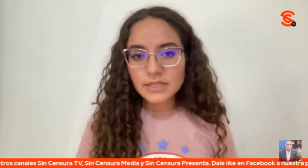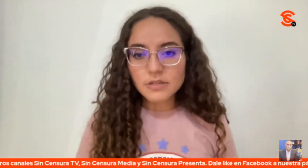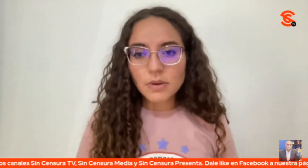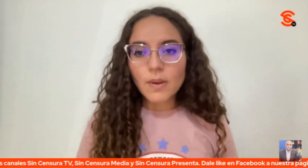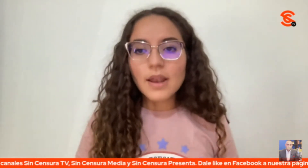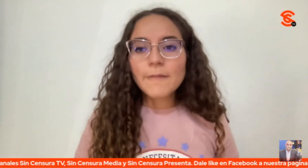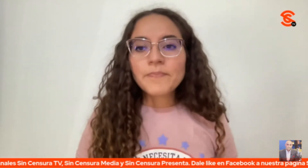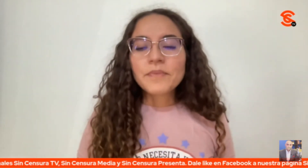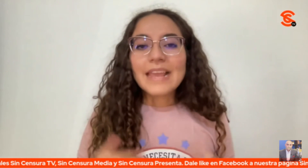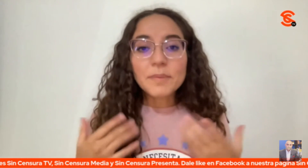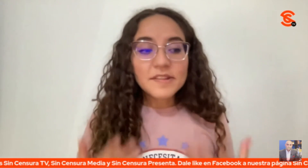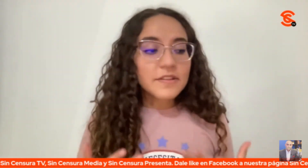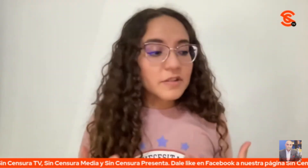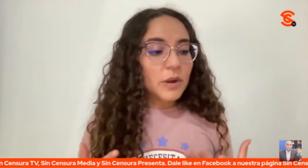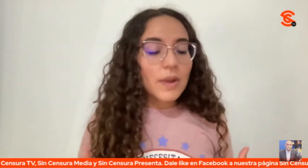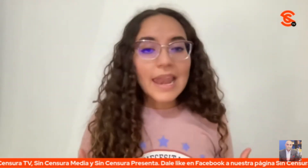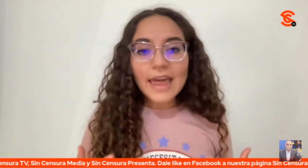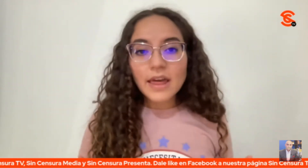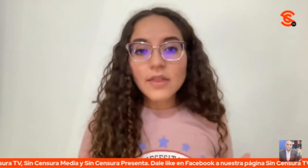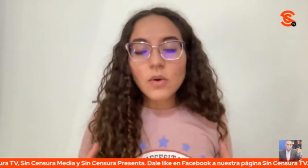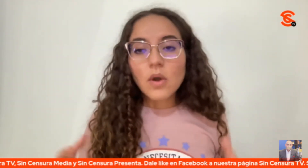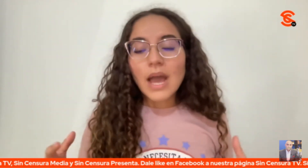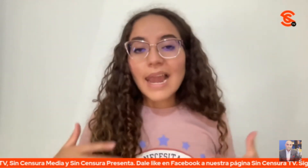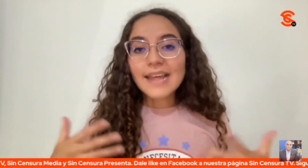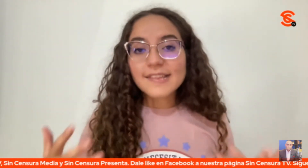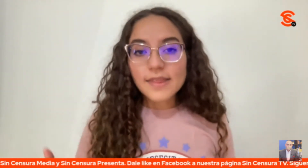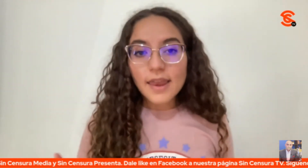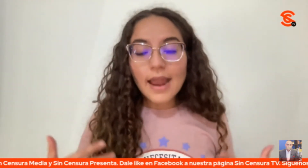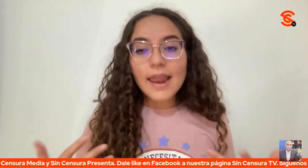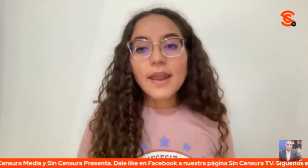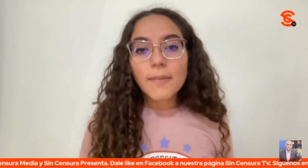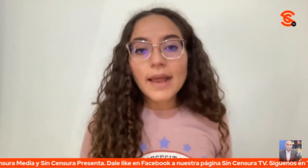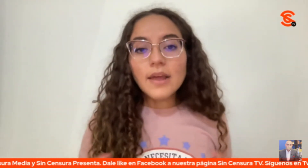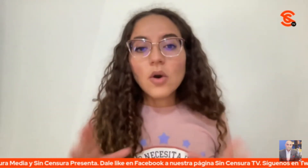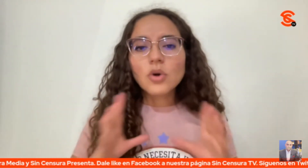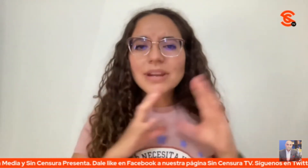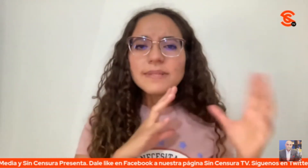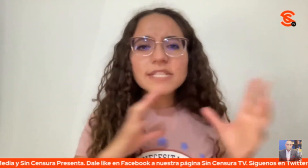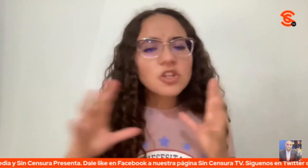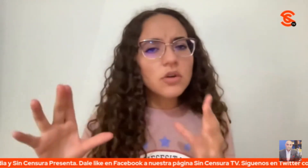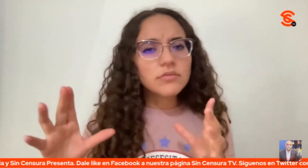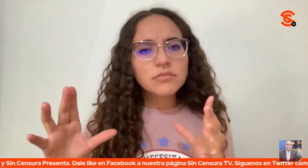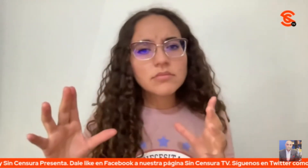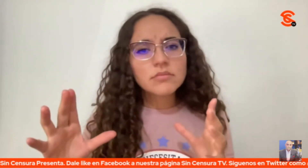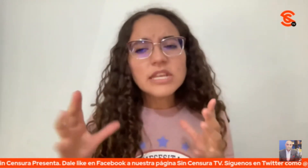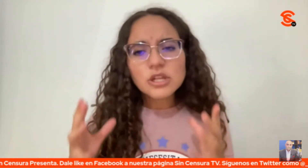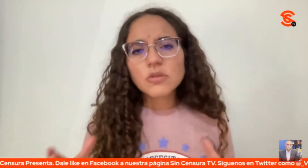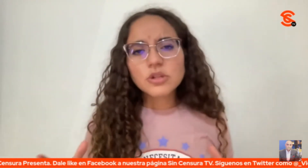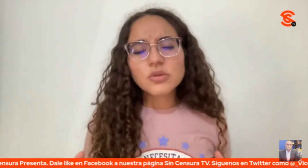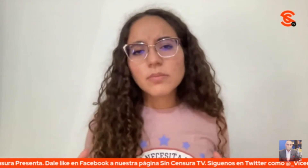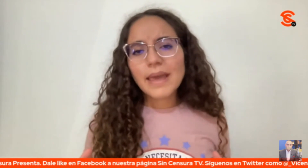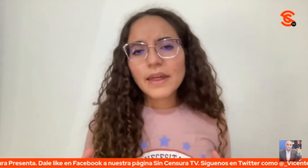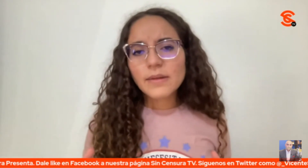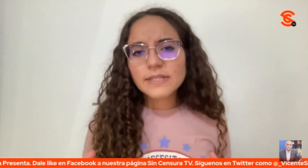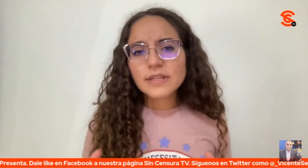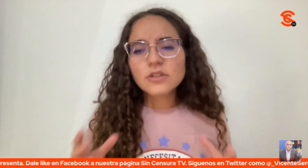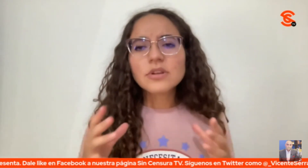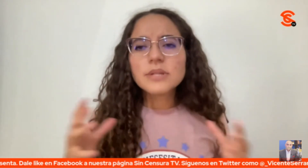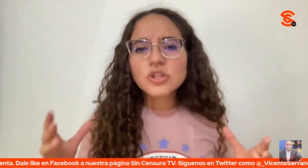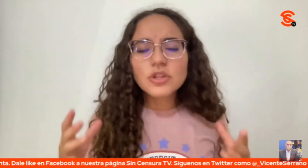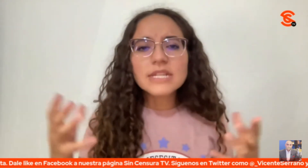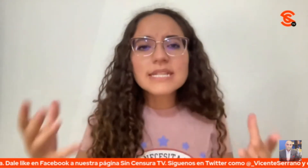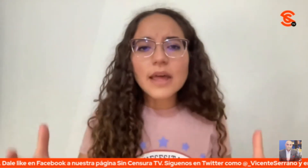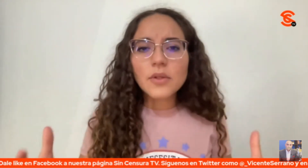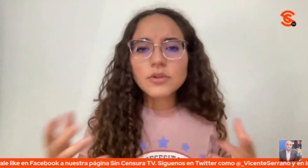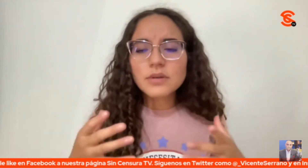del presidente Andrés Manuel. El presidente Andrés Manuel le ha dado a la Sedena, a la Naval, otra visión, y eso me agrada bastante,